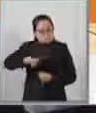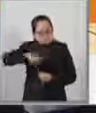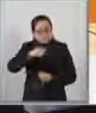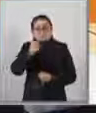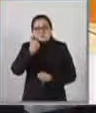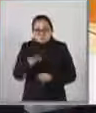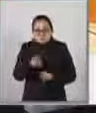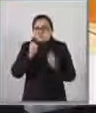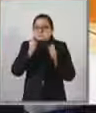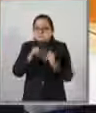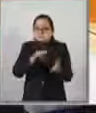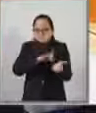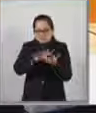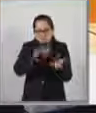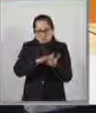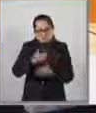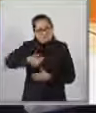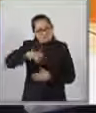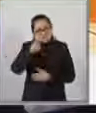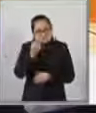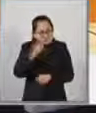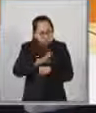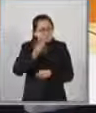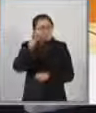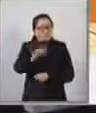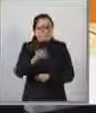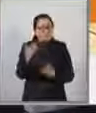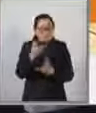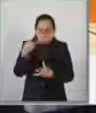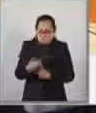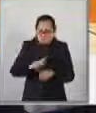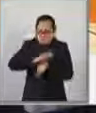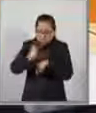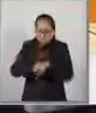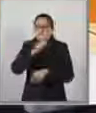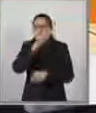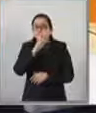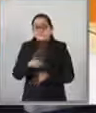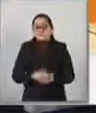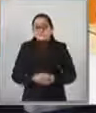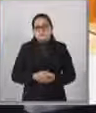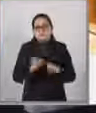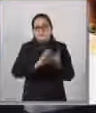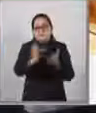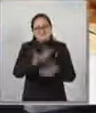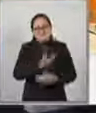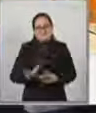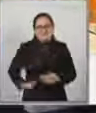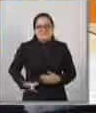la disposición y toda la voluntad de hacer patria y de hacer un mejor país. Muchas gracias,